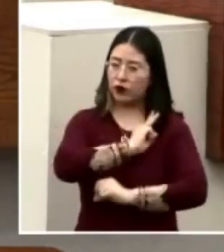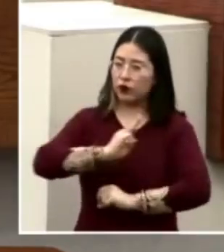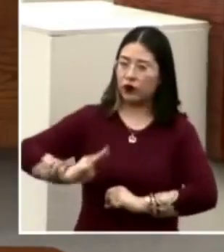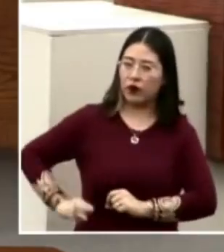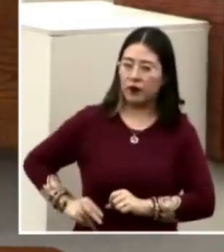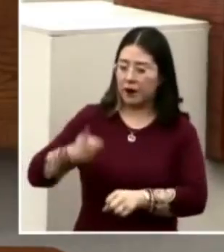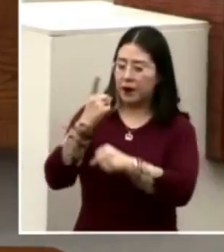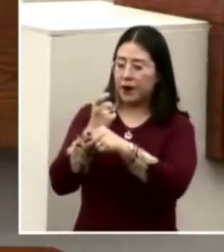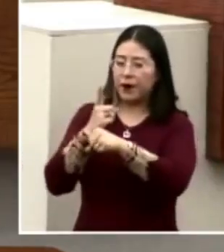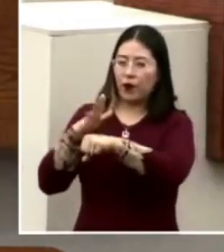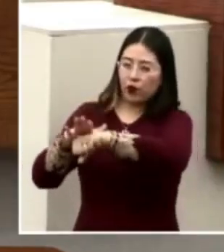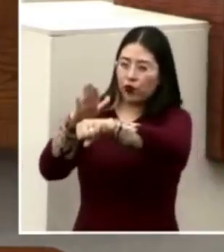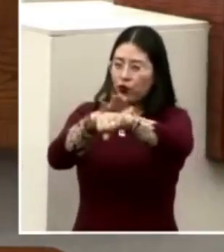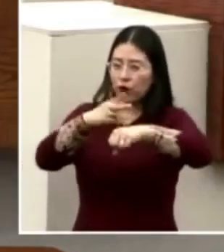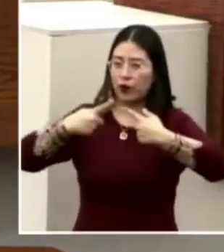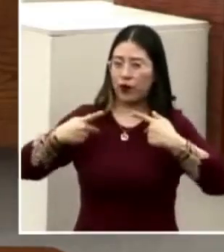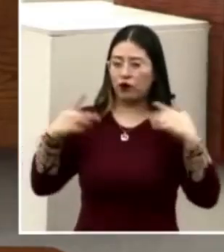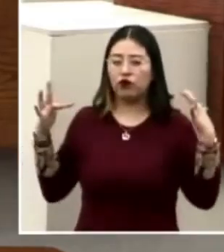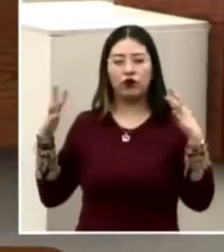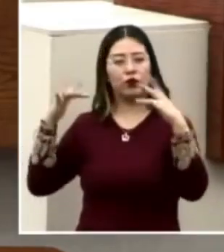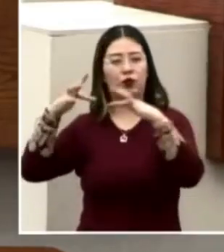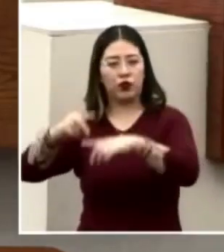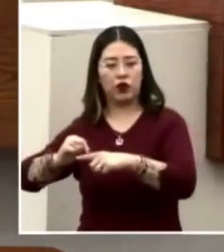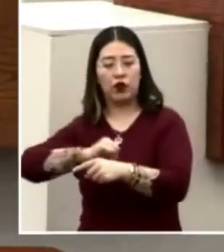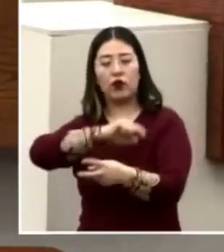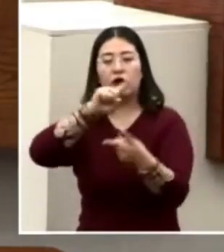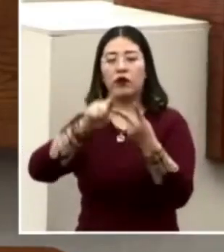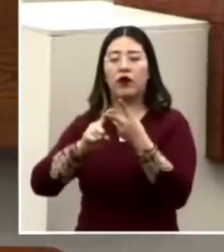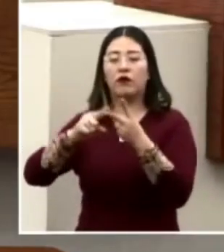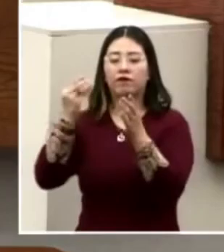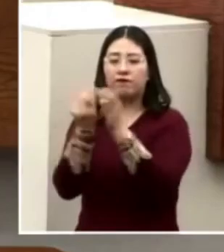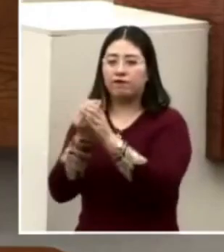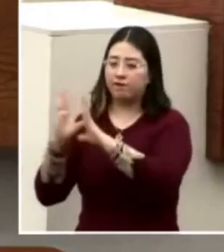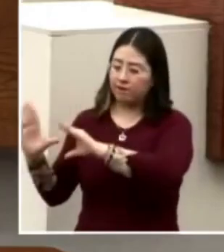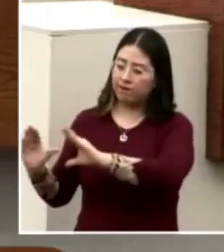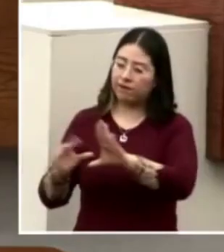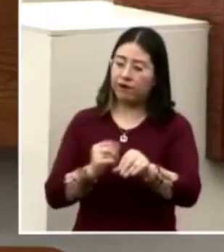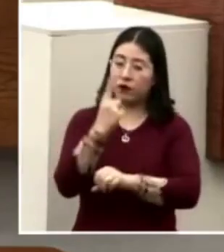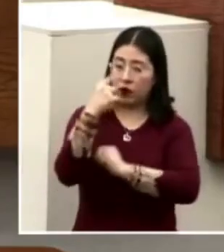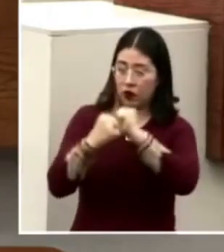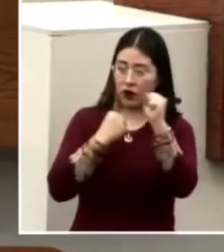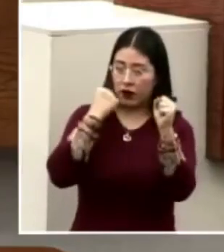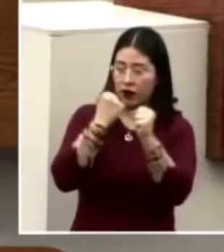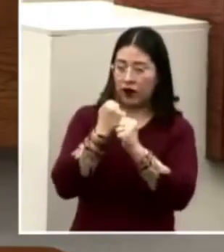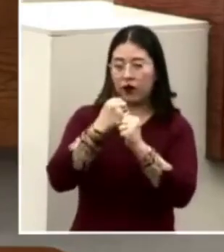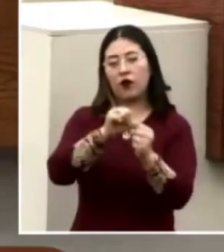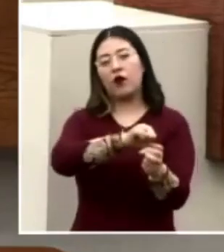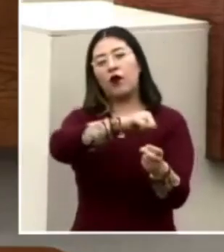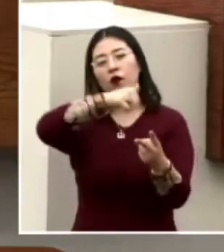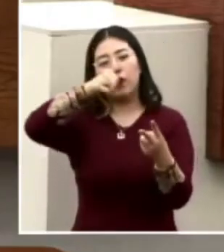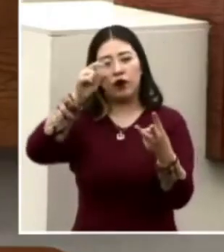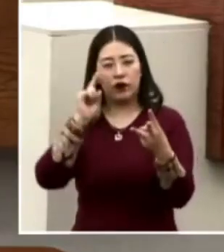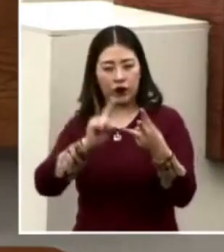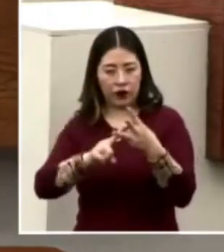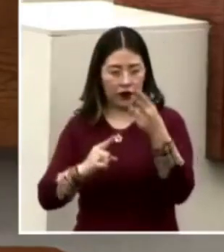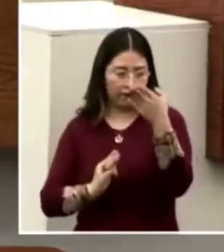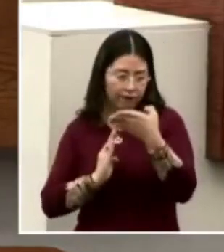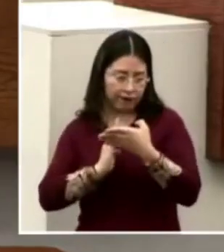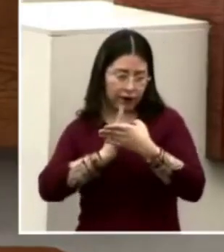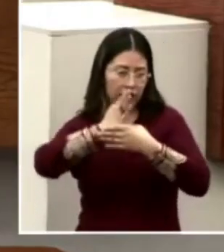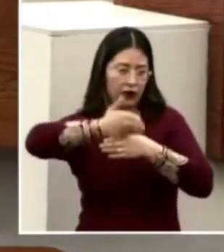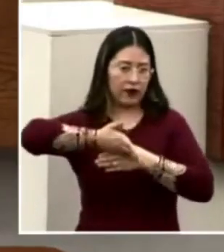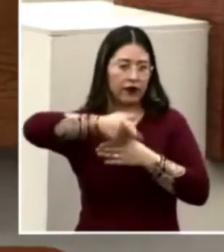se capacitan, que es más o menos un promedio de un año, viene otra etapa, que es